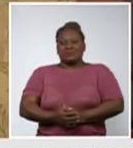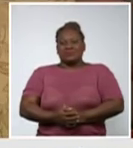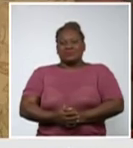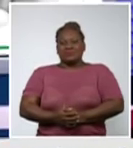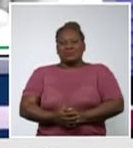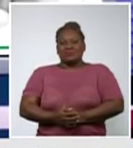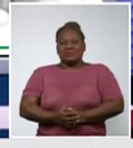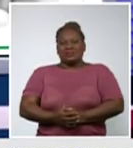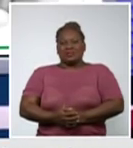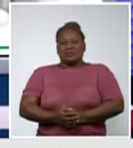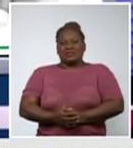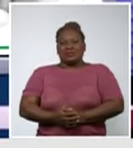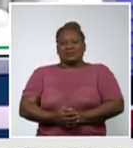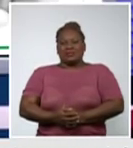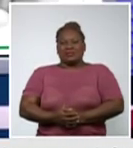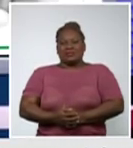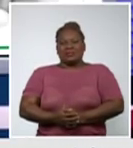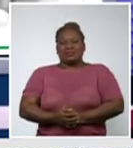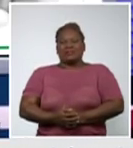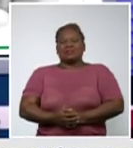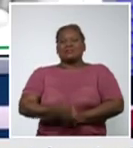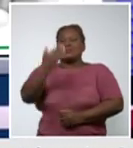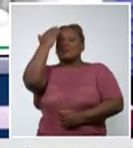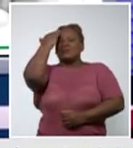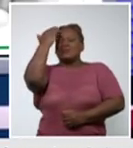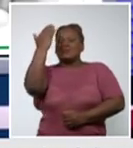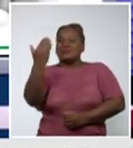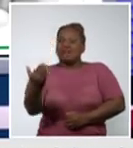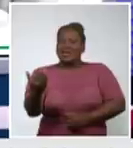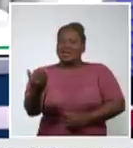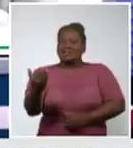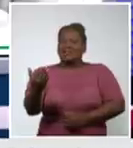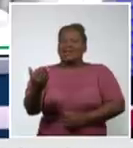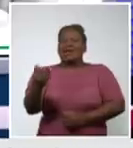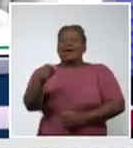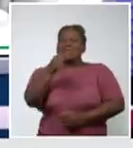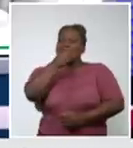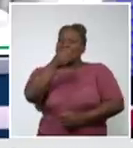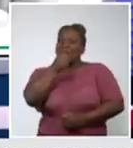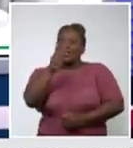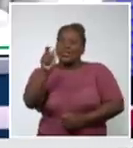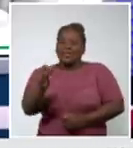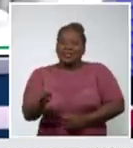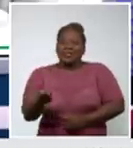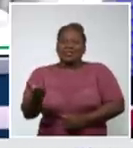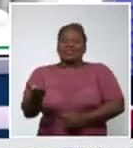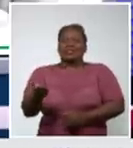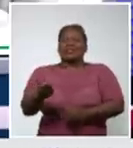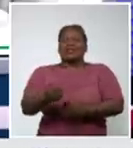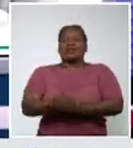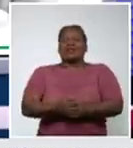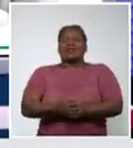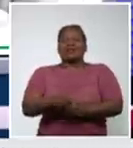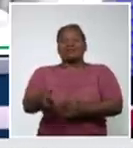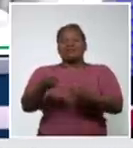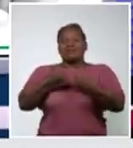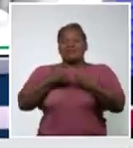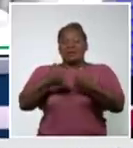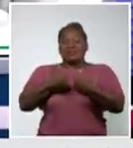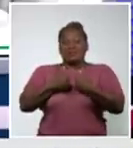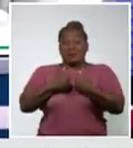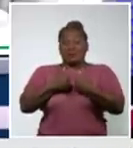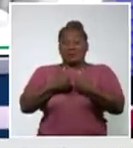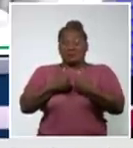Cubana. Bueno, gracias a Roxana y a Mayelín por este reporte, esta noticia víspera del